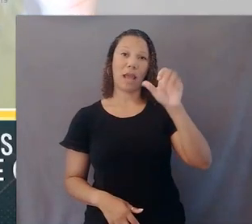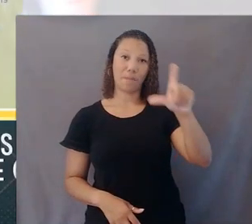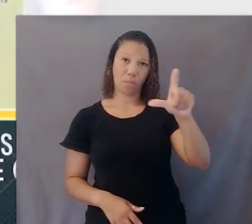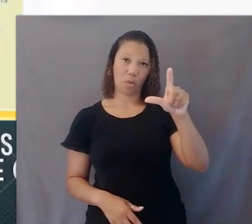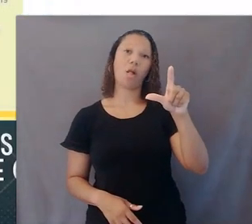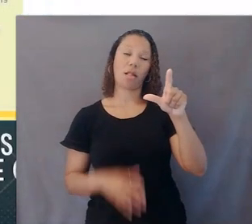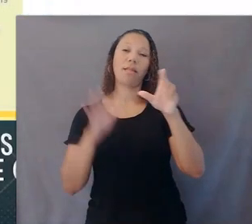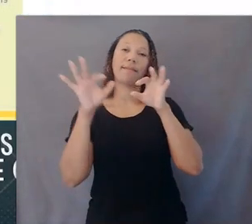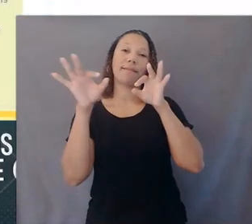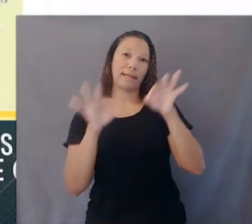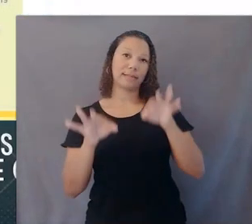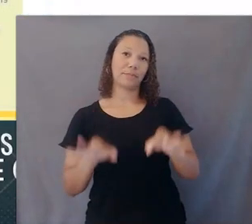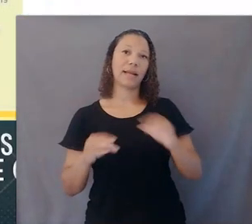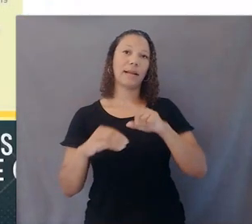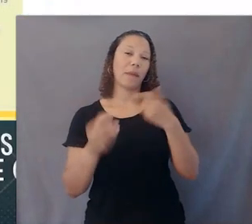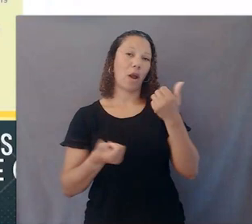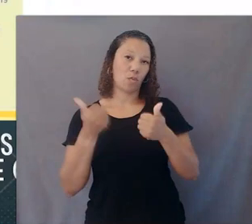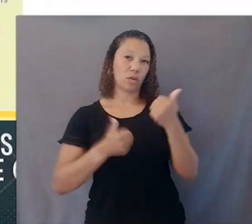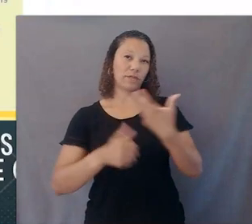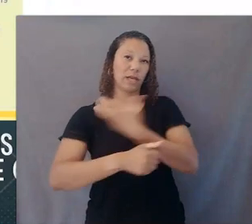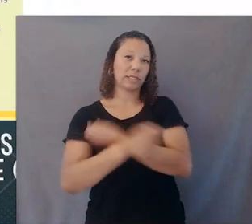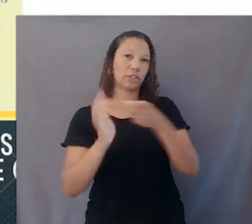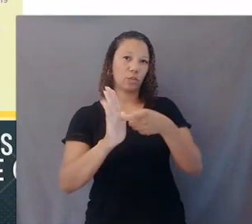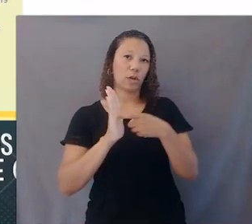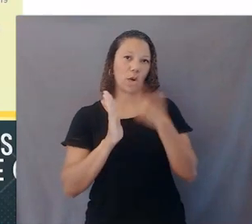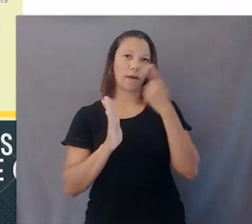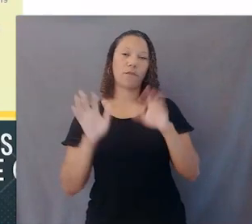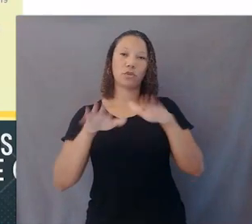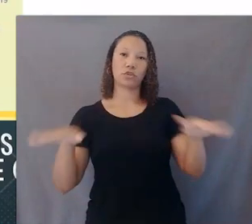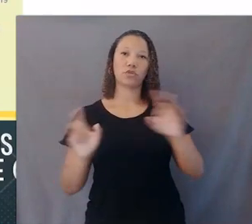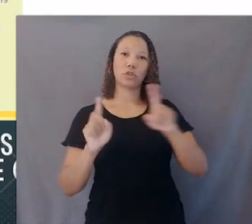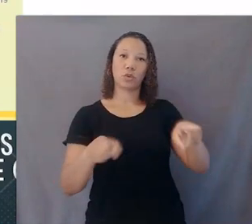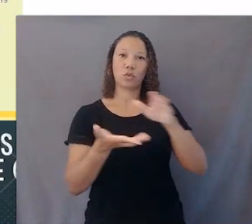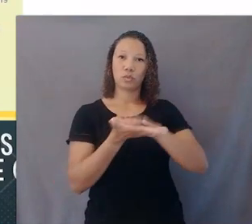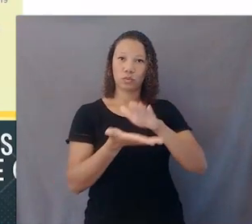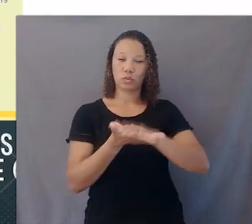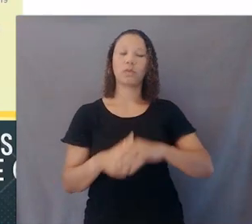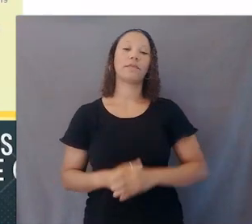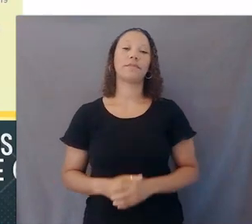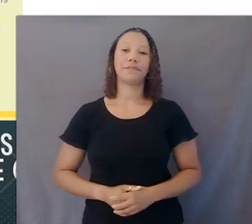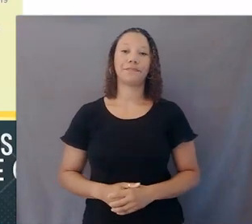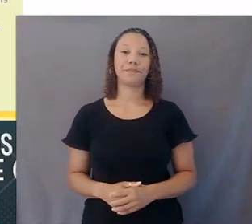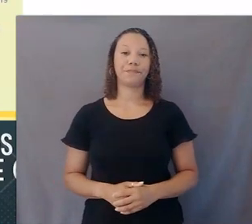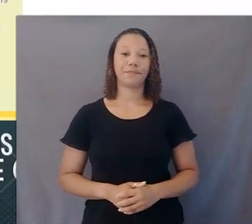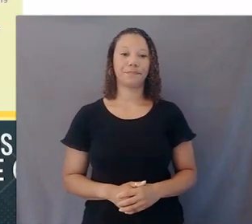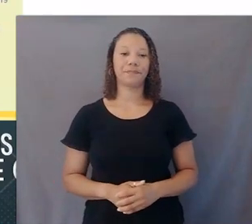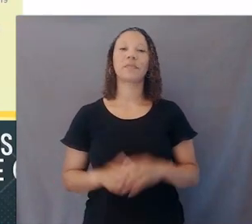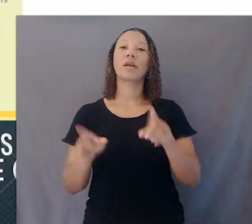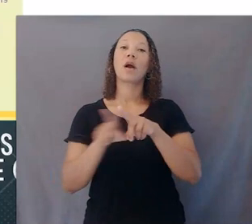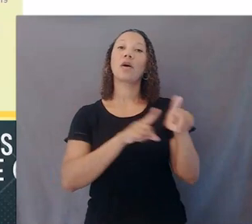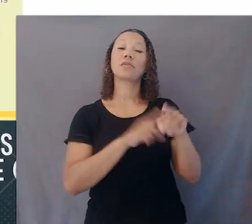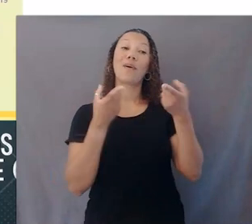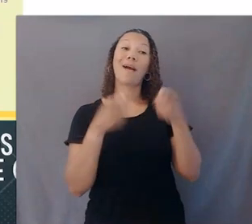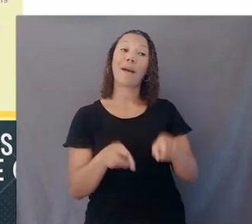shotsforschool.org, el cual es un buen recurso sobre las dudas de los requisitos